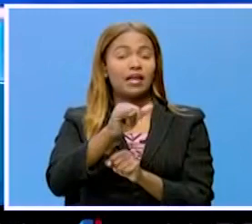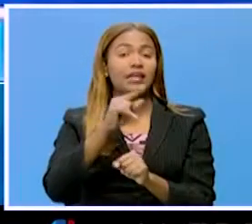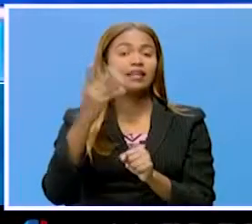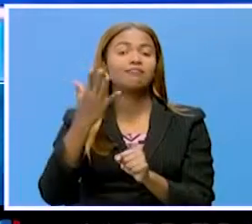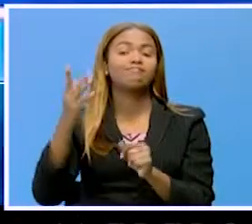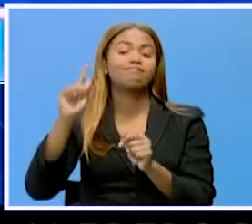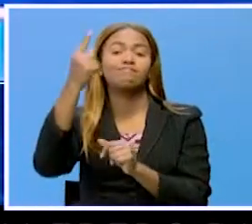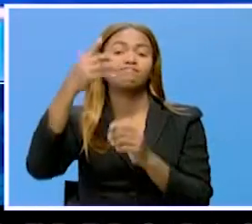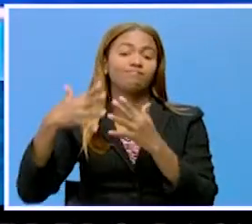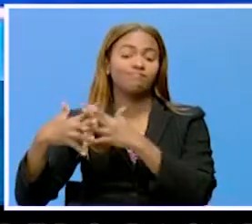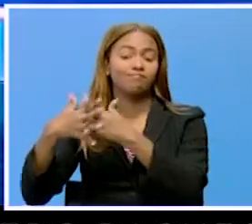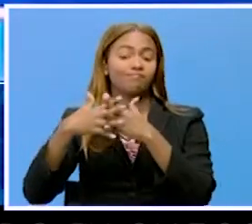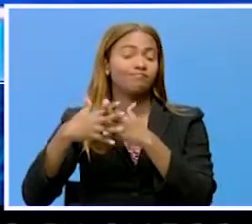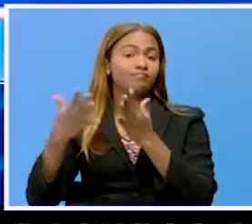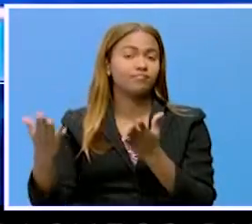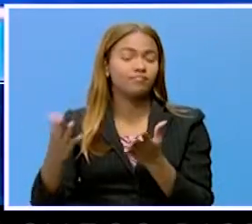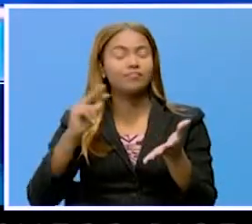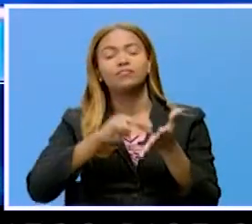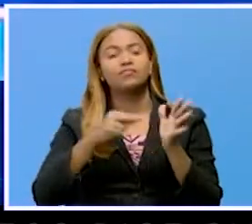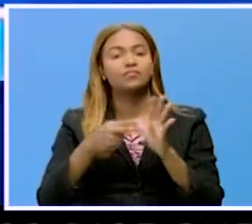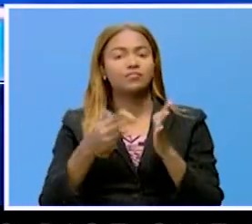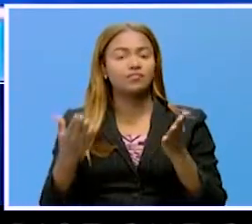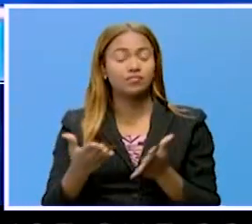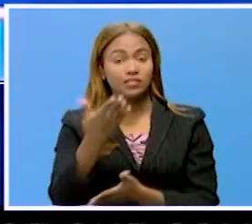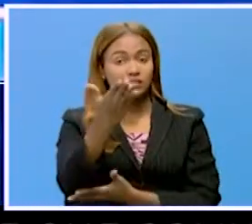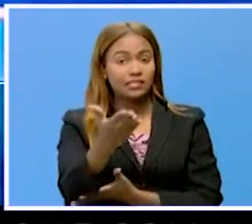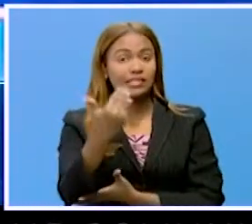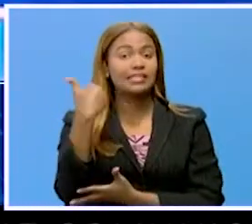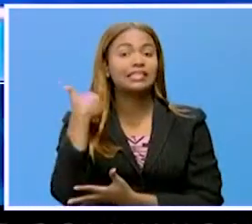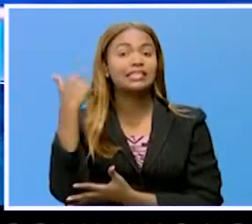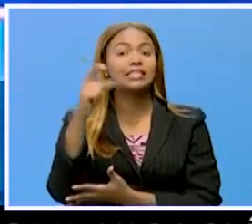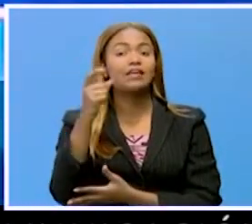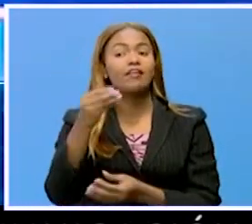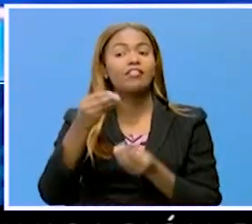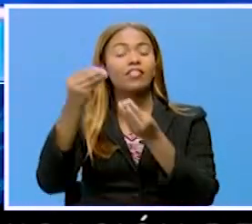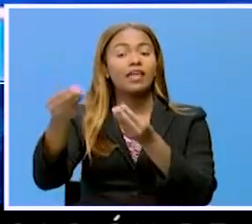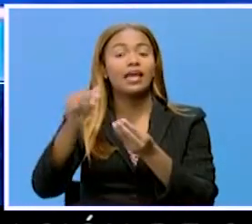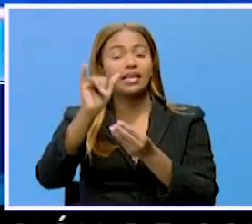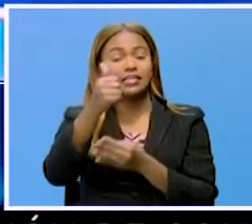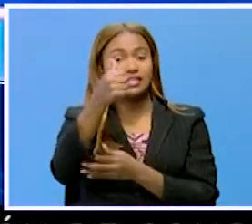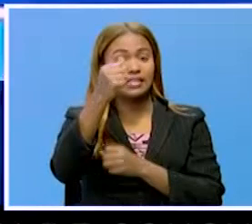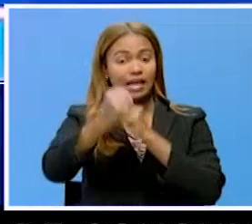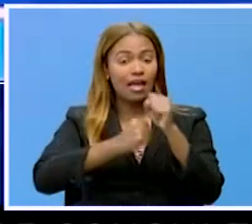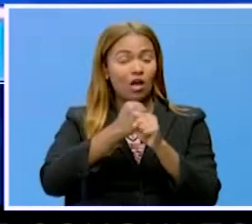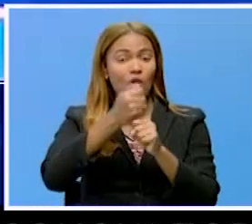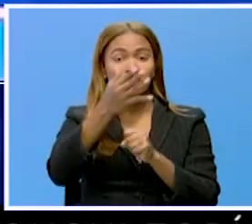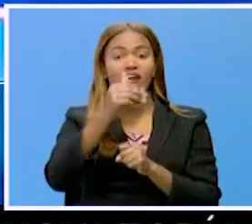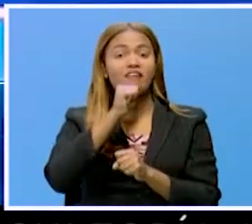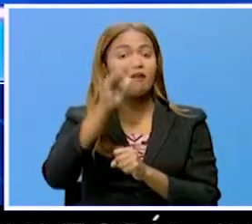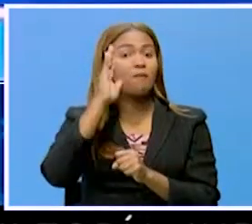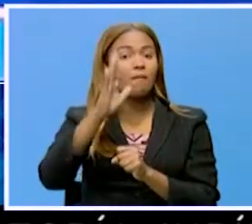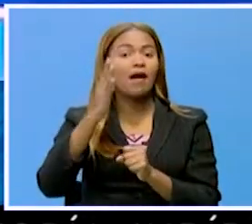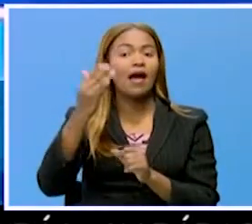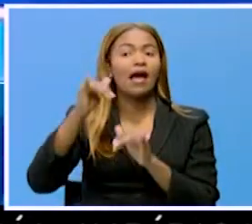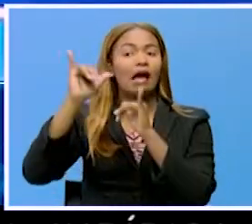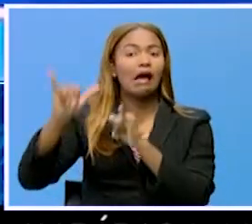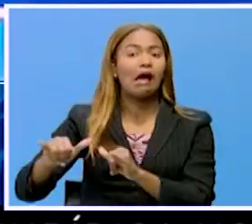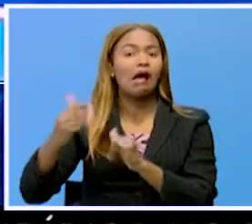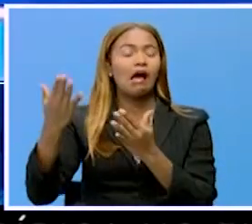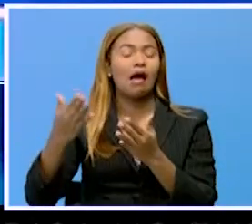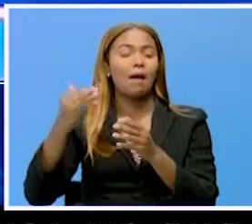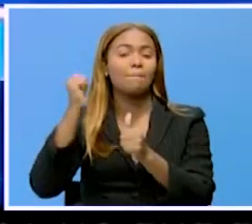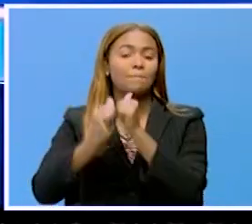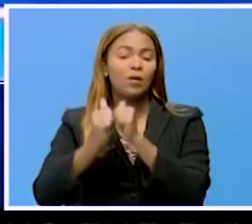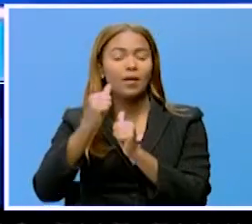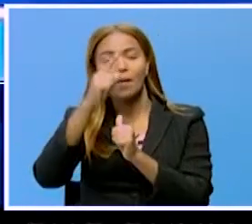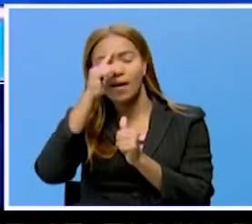Estados Unidos de Norteamérica. Así es. Entonces, usted tiene que garantizar que esos 10 años no se van a convertir uh-huh. en una carga pública para